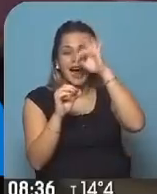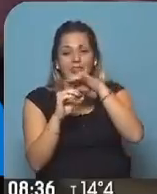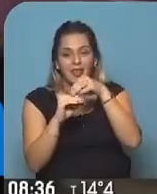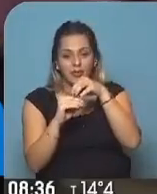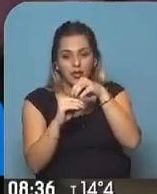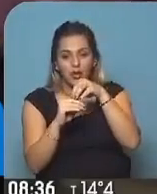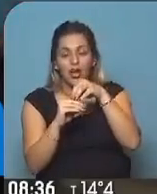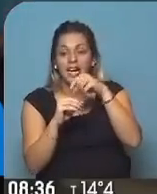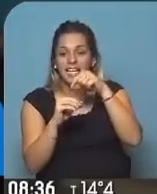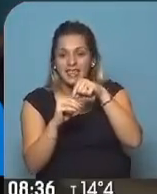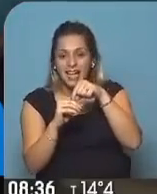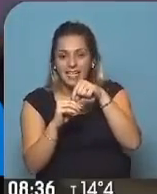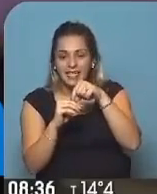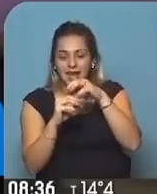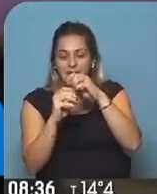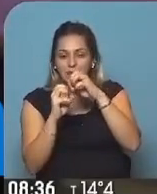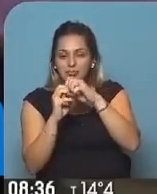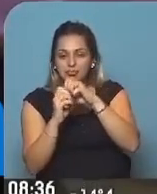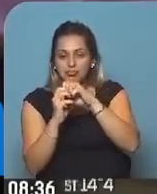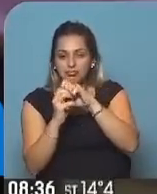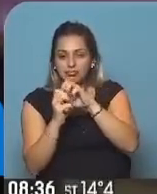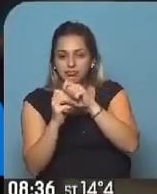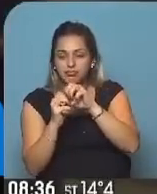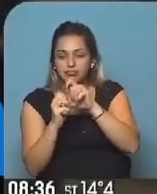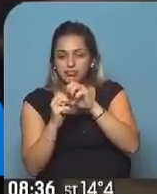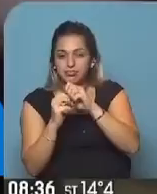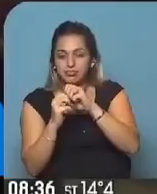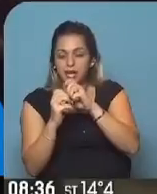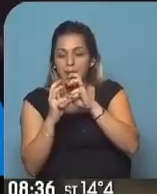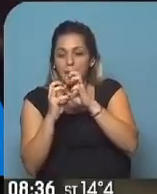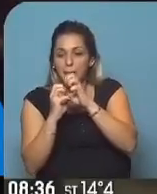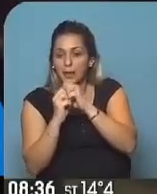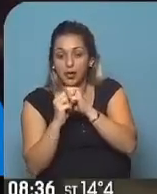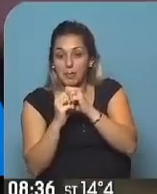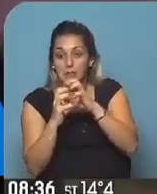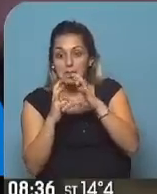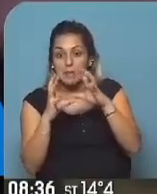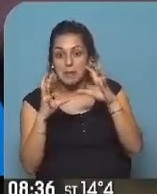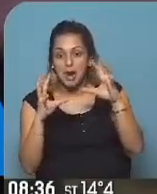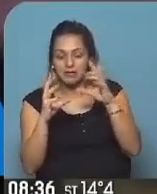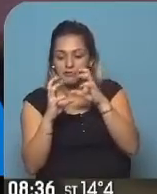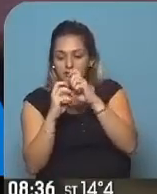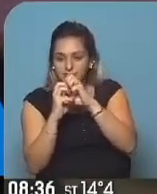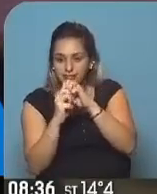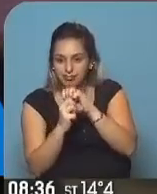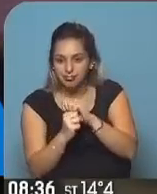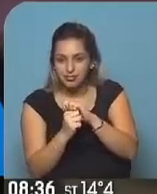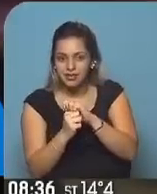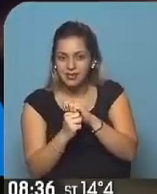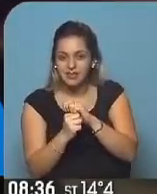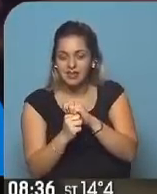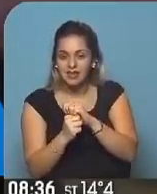entonces empieza a bajar el nivel de crecimiento de ese estreptococo en nuestro organismo, se forma de nuevo la pared y